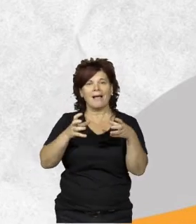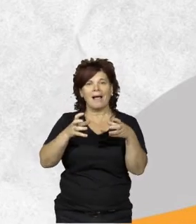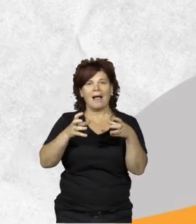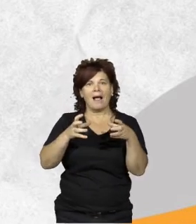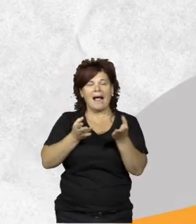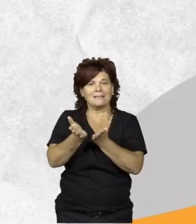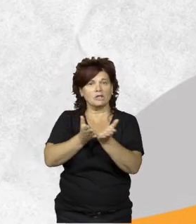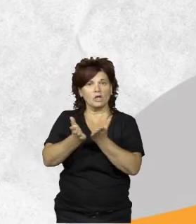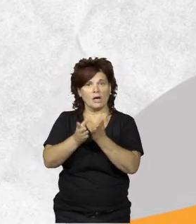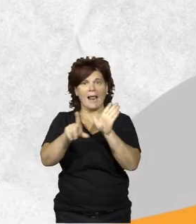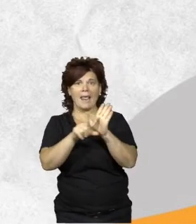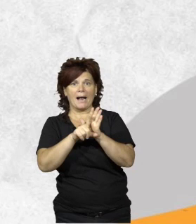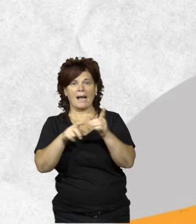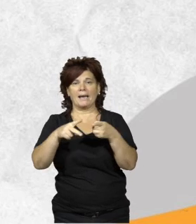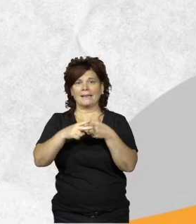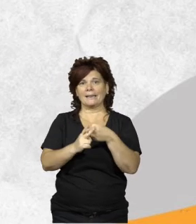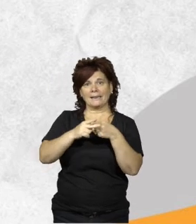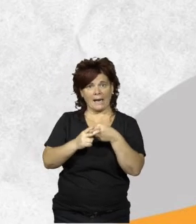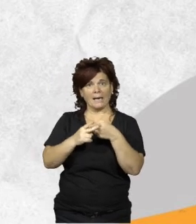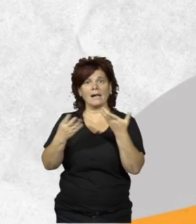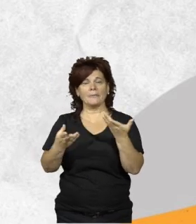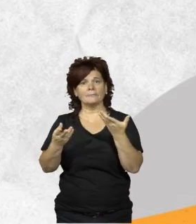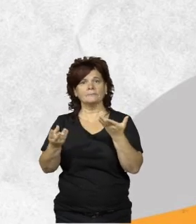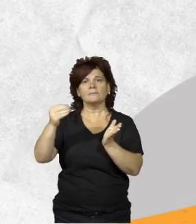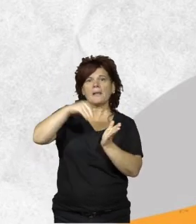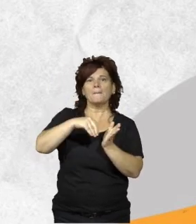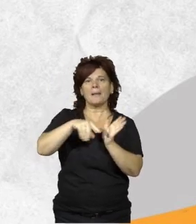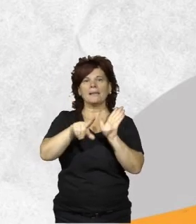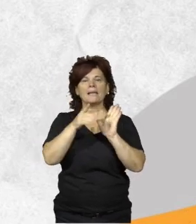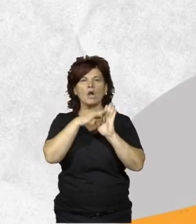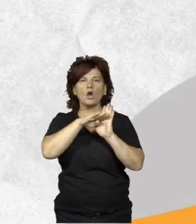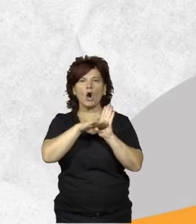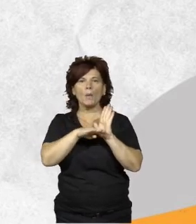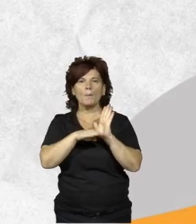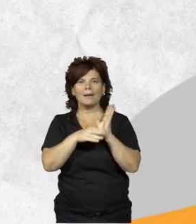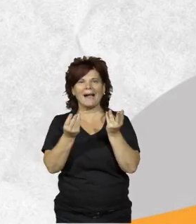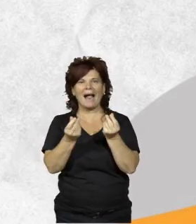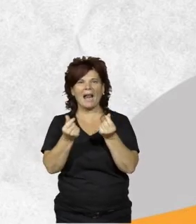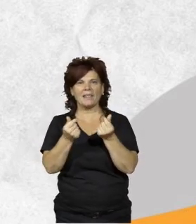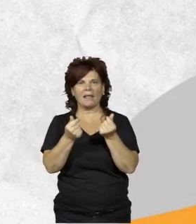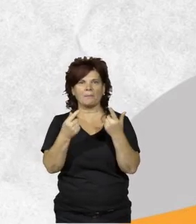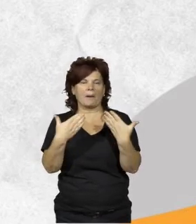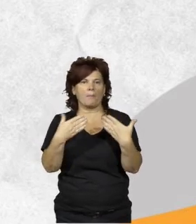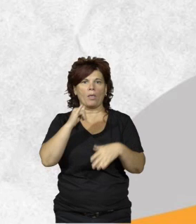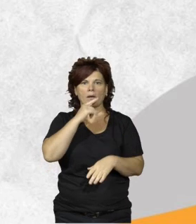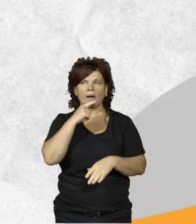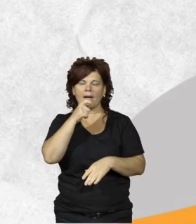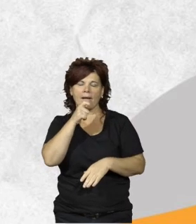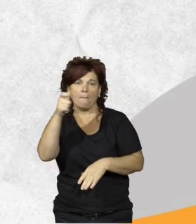en este sistema. Es por eso que también se implementan normas de calidad para dar respuesta también a la comunidad, ¿no?